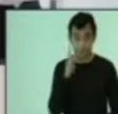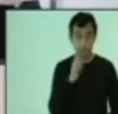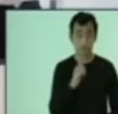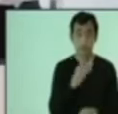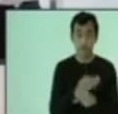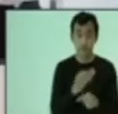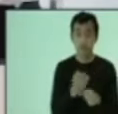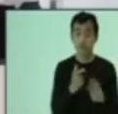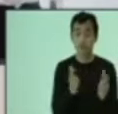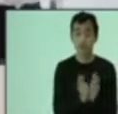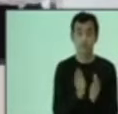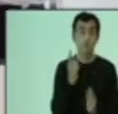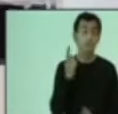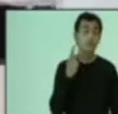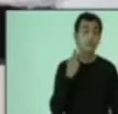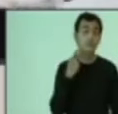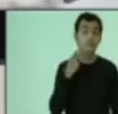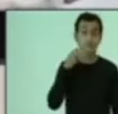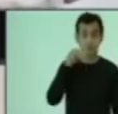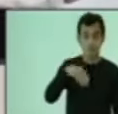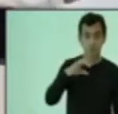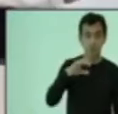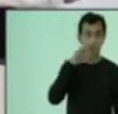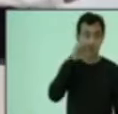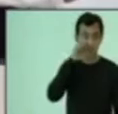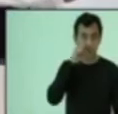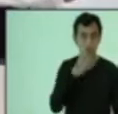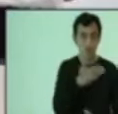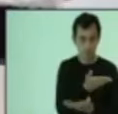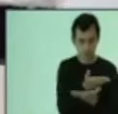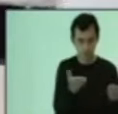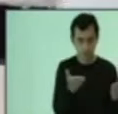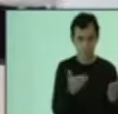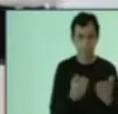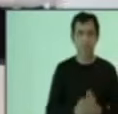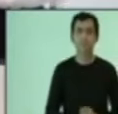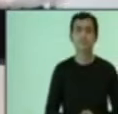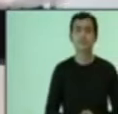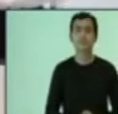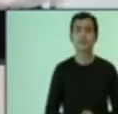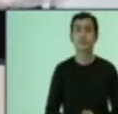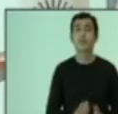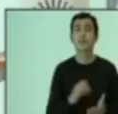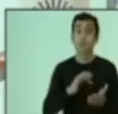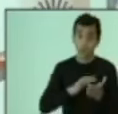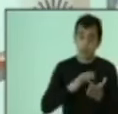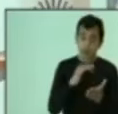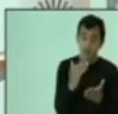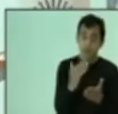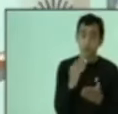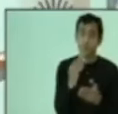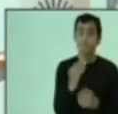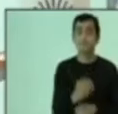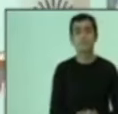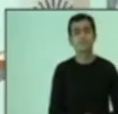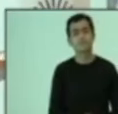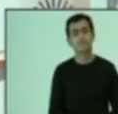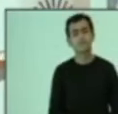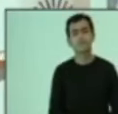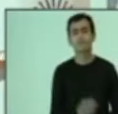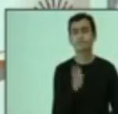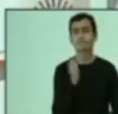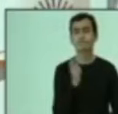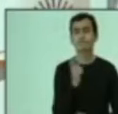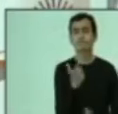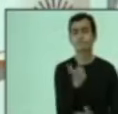de Movimiento Ciudadano, Miguel Ángel Herrera Santiago. Adelante, por favor. Muchas gracias. Cuando hablamos de